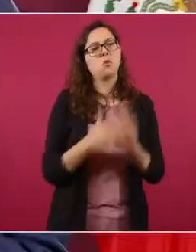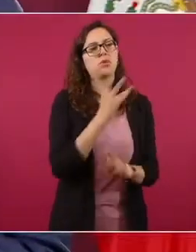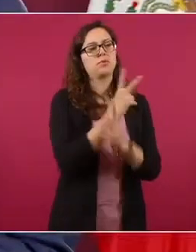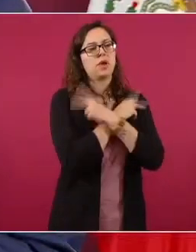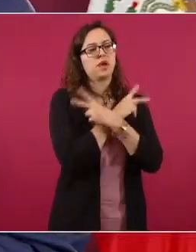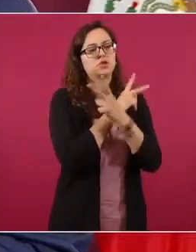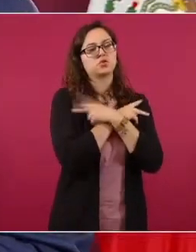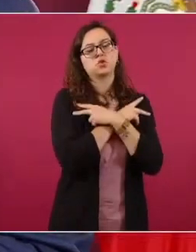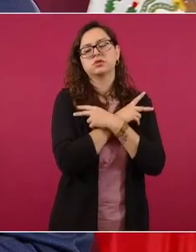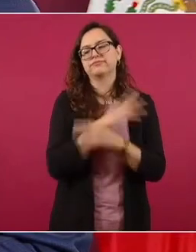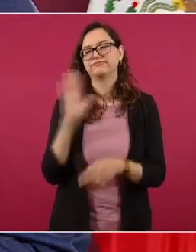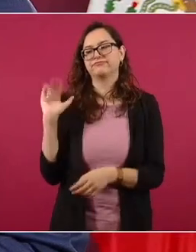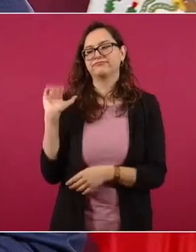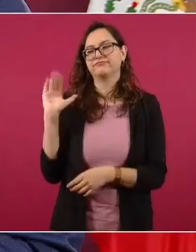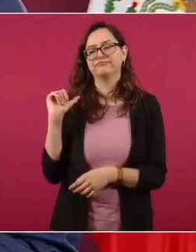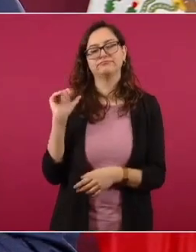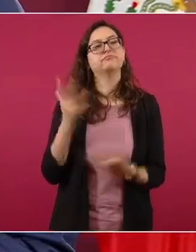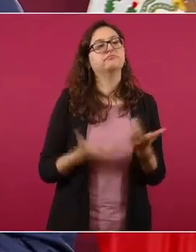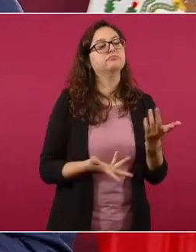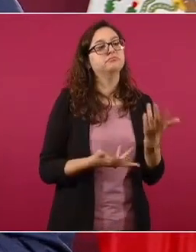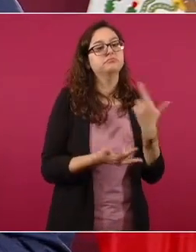Ya regresan